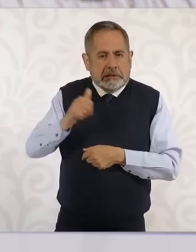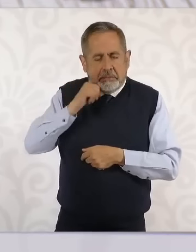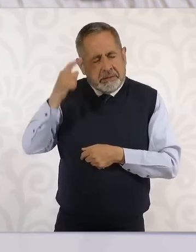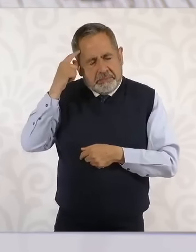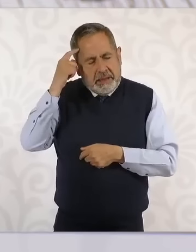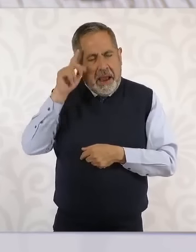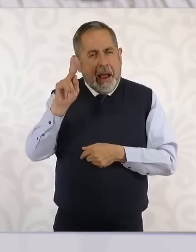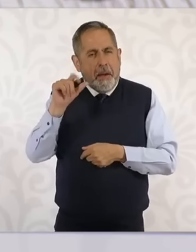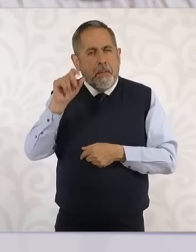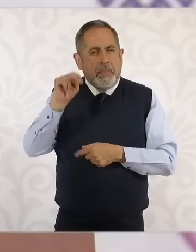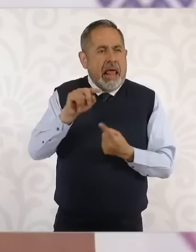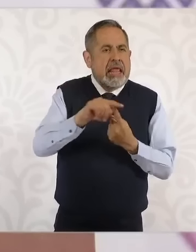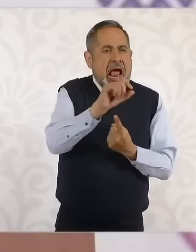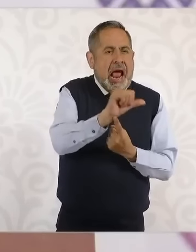escenarios.